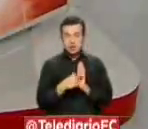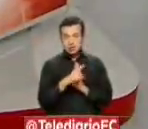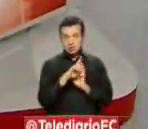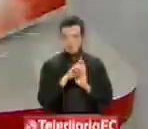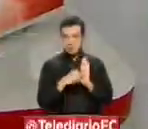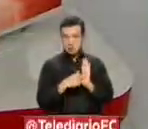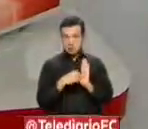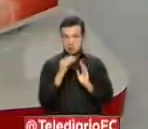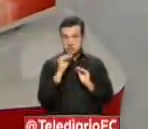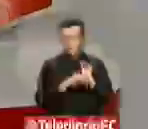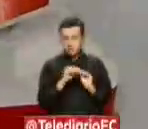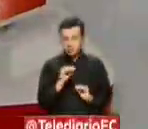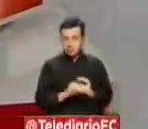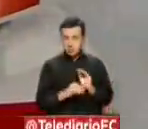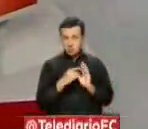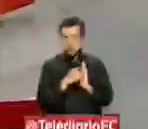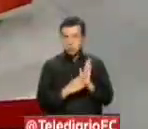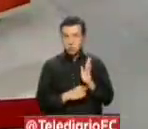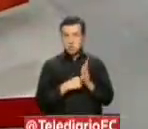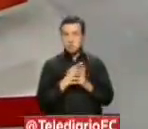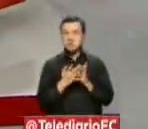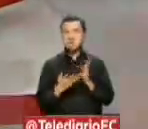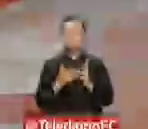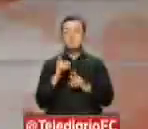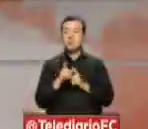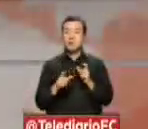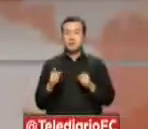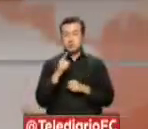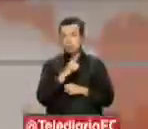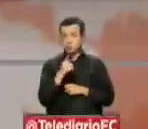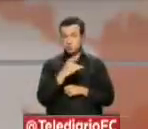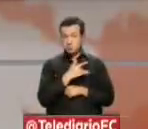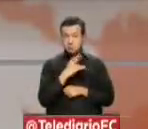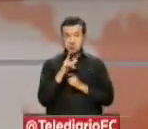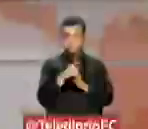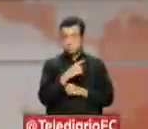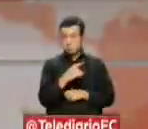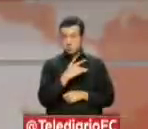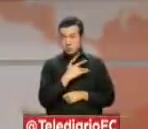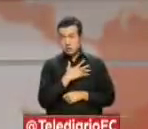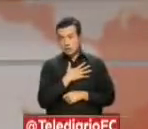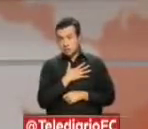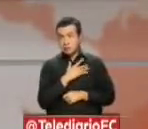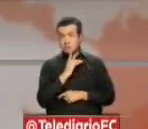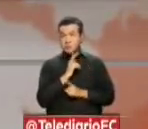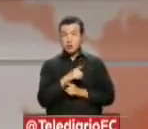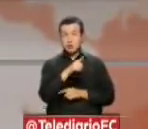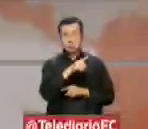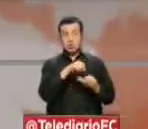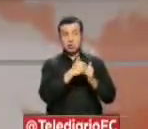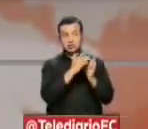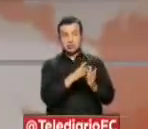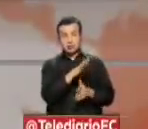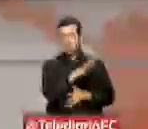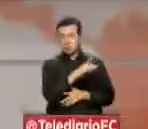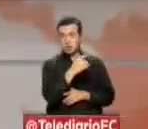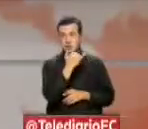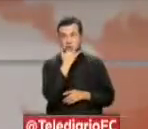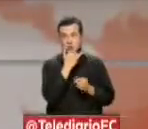debidamente estructurado, pudieron haber llegado las personas que se sentían afectadas por el comportamiento